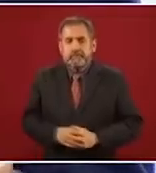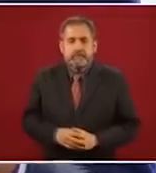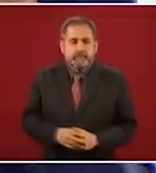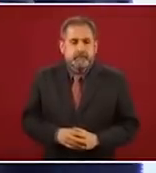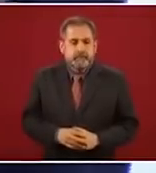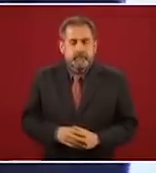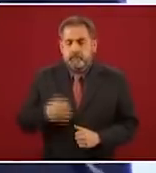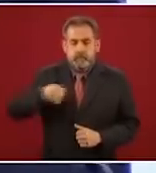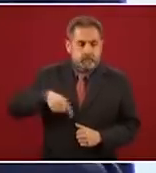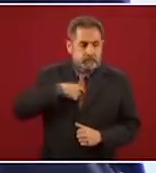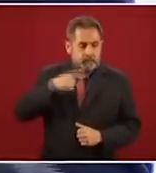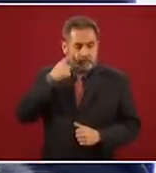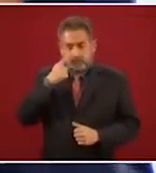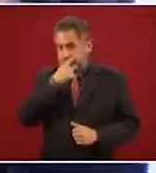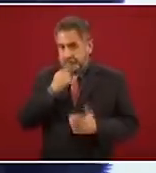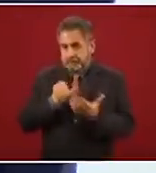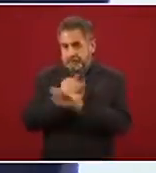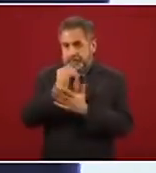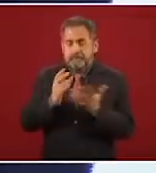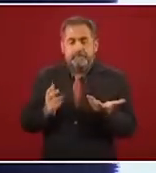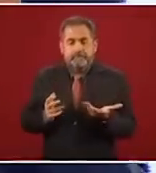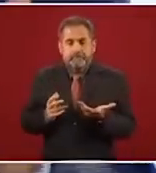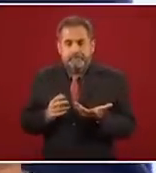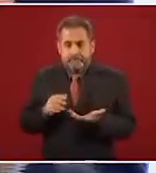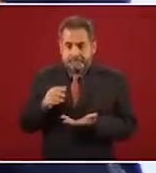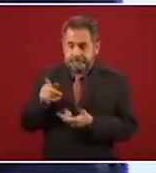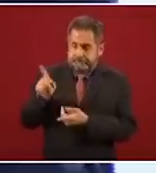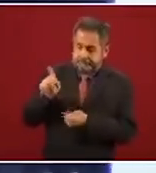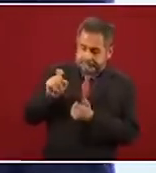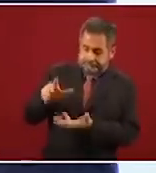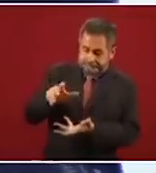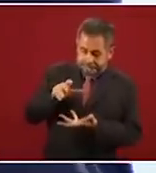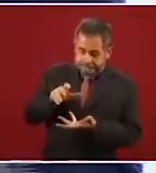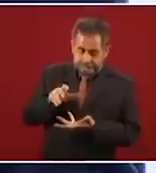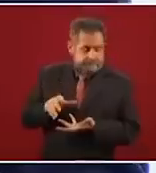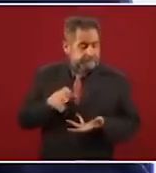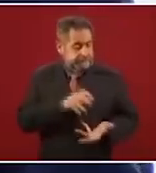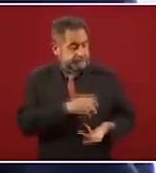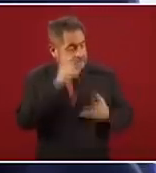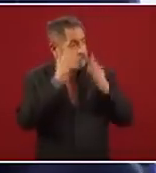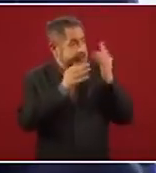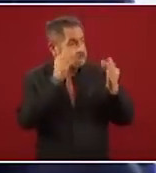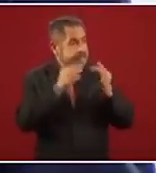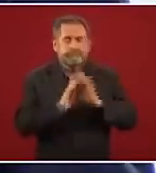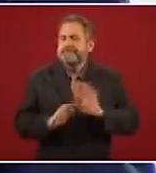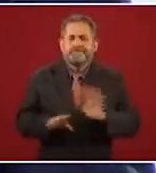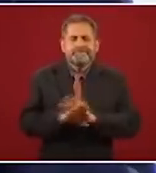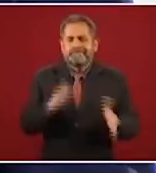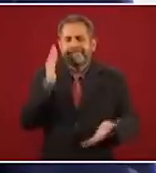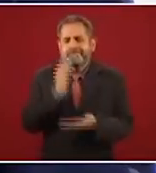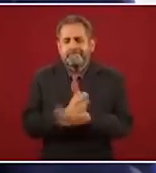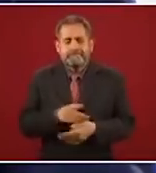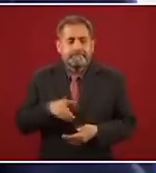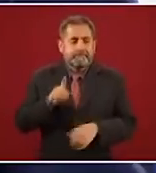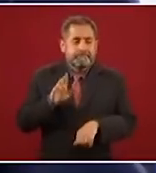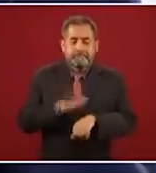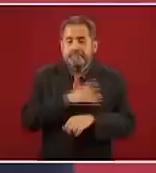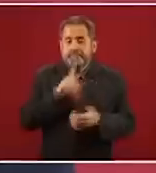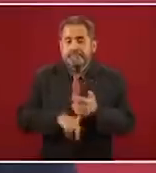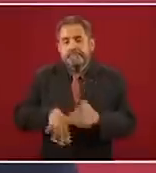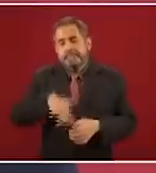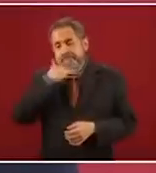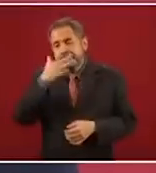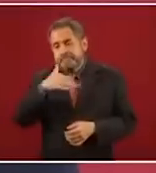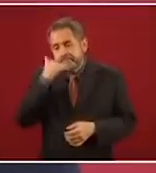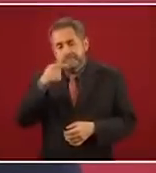Cuando decidimos que no iba a haber este fondo, porque hubo un mal manejo del fondo,